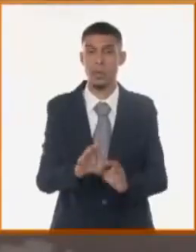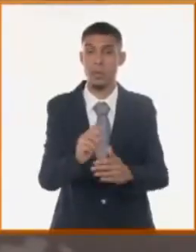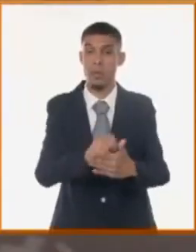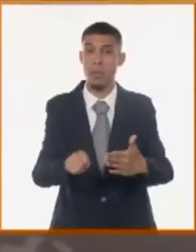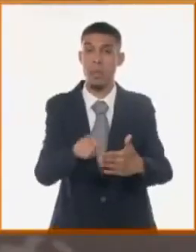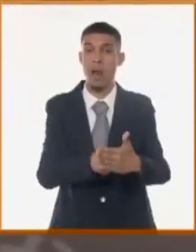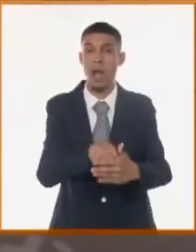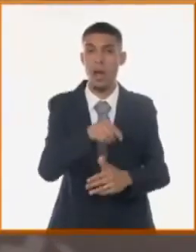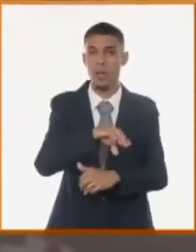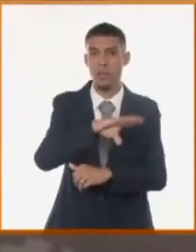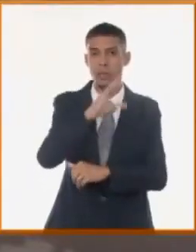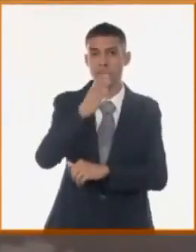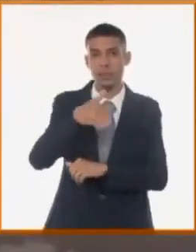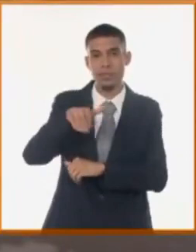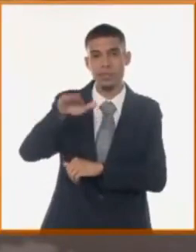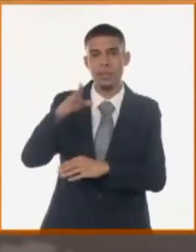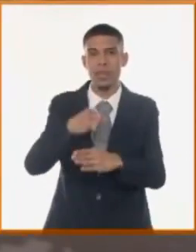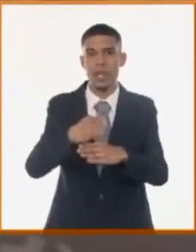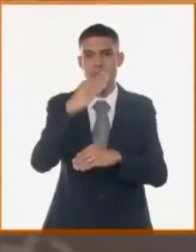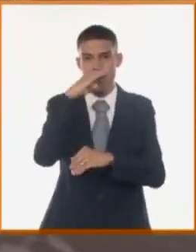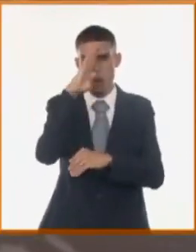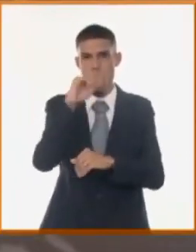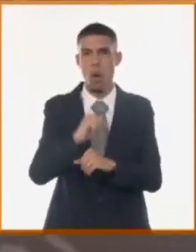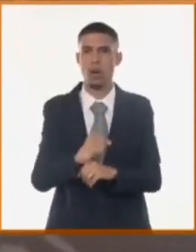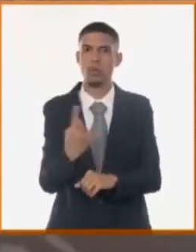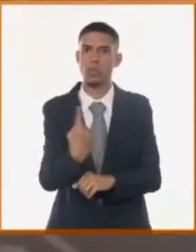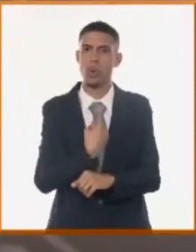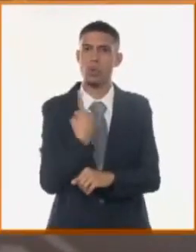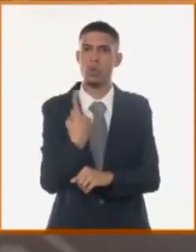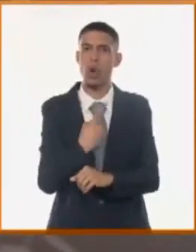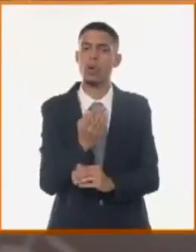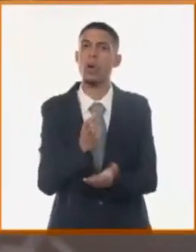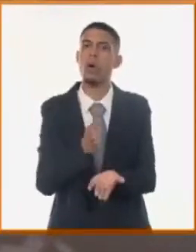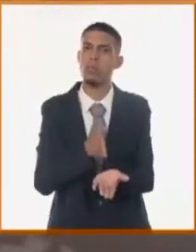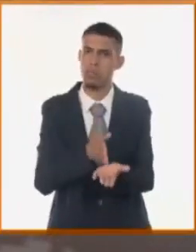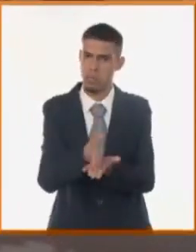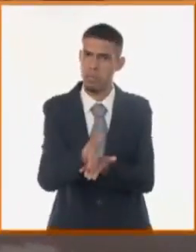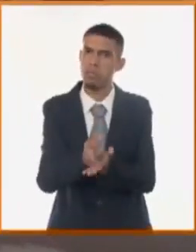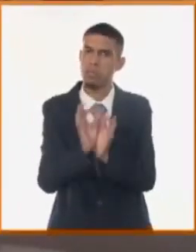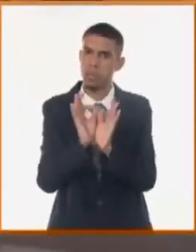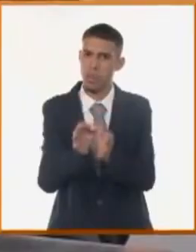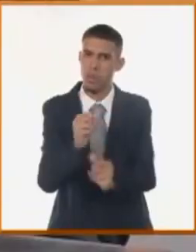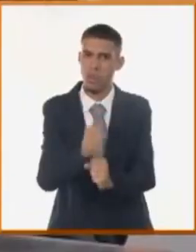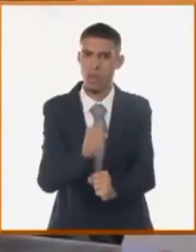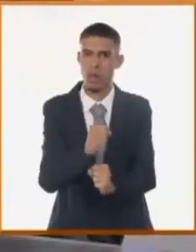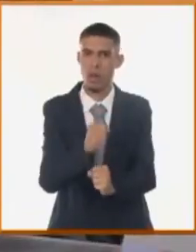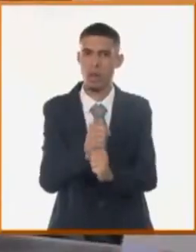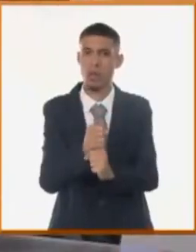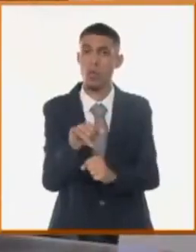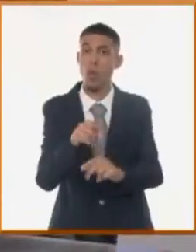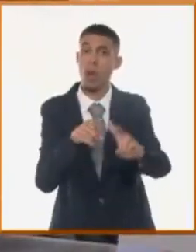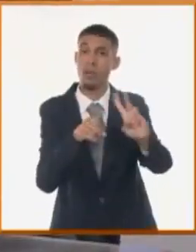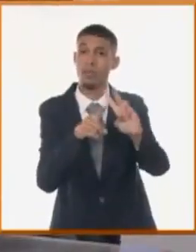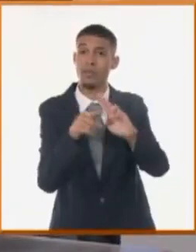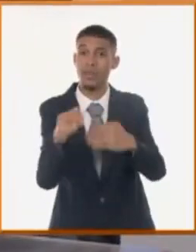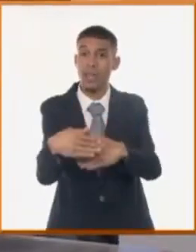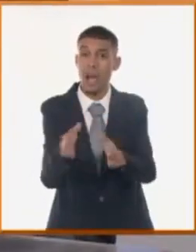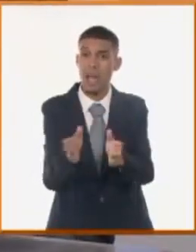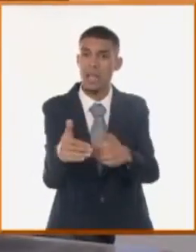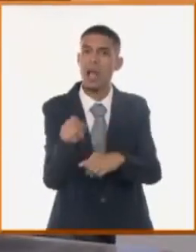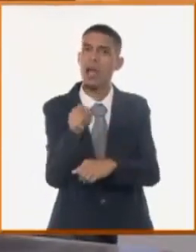No se ha renunciado, como te decía ahorita, a llegar a eso incluso con la televisión digital. Hoy